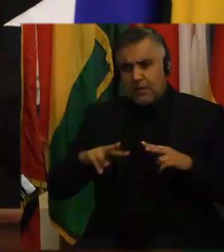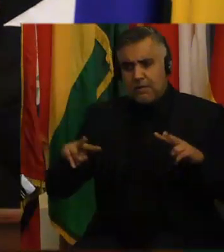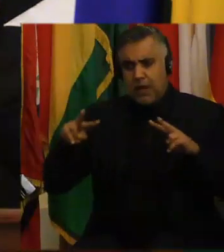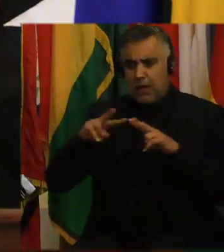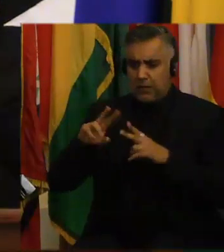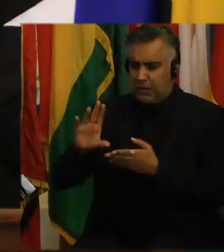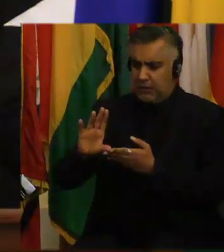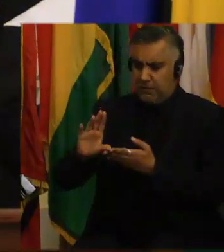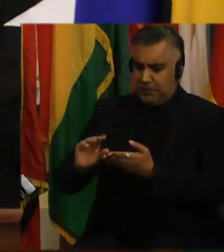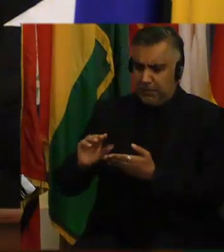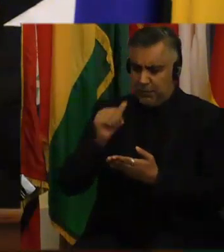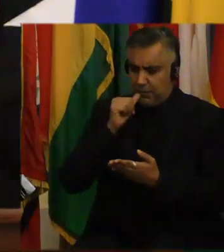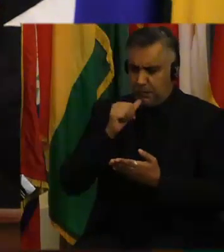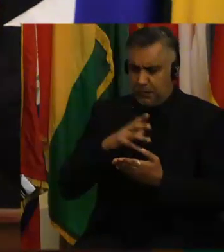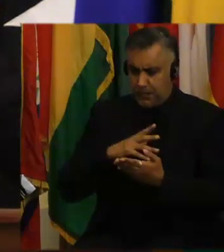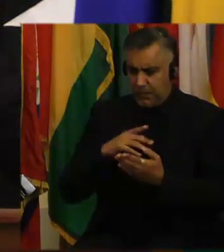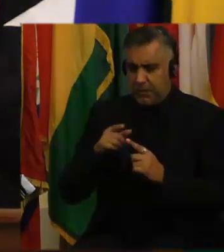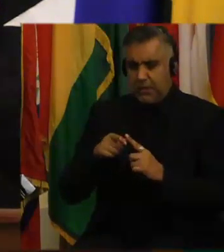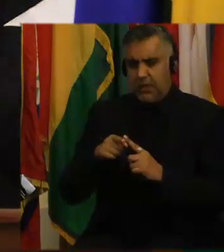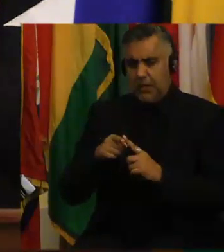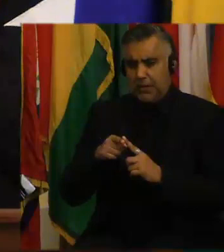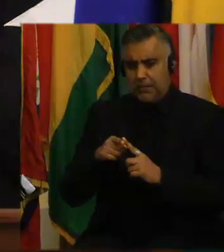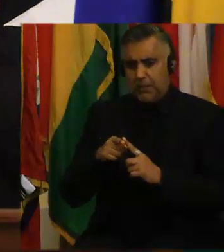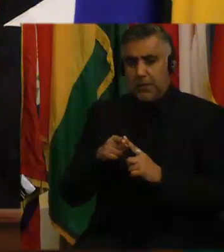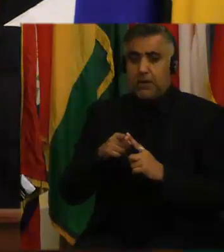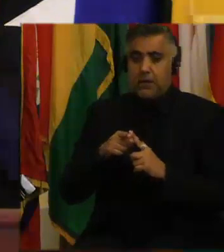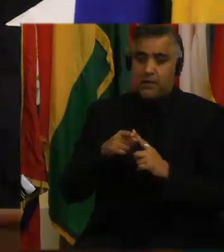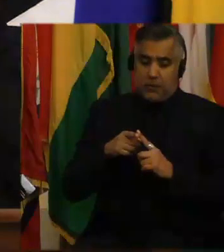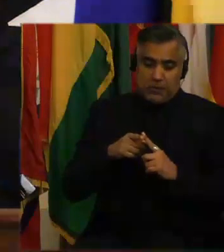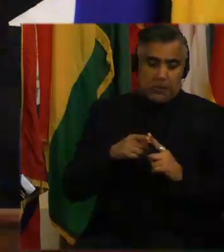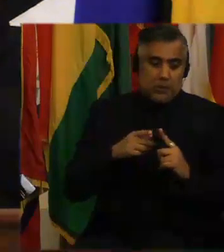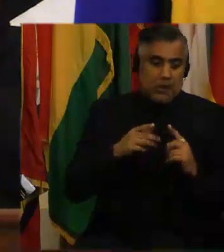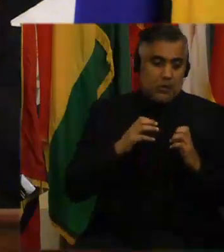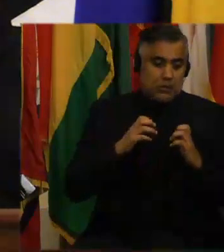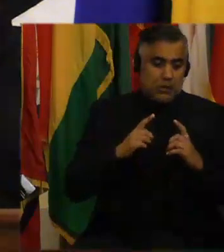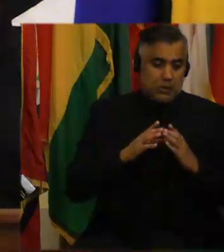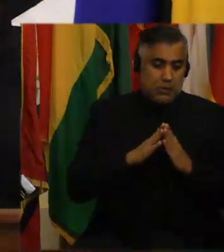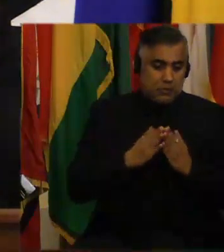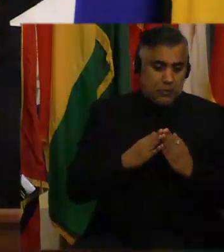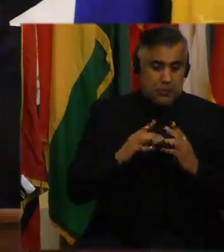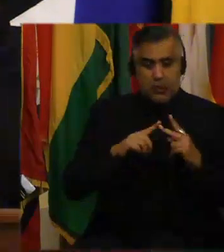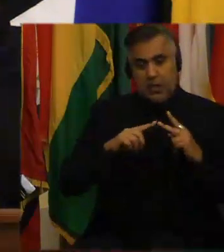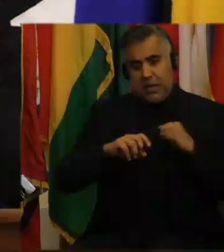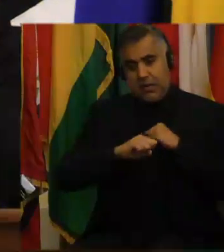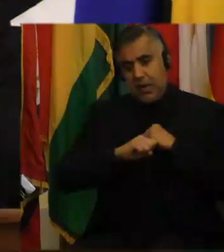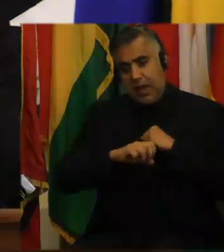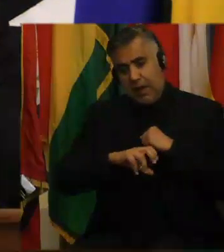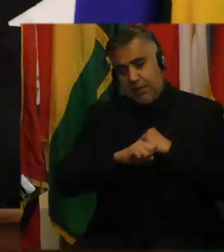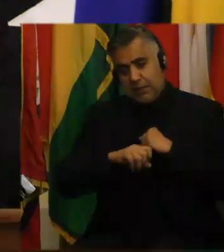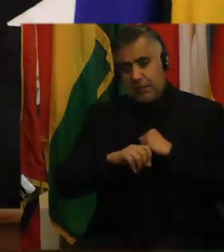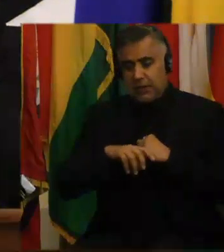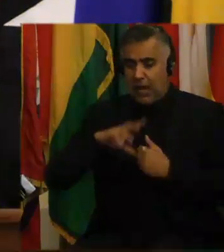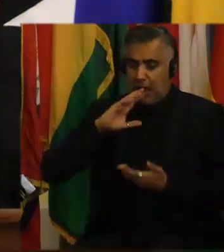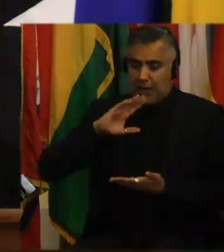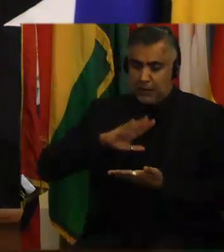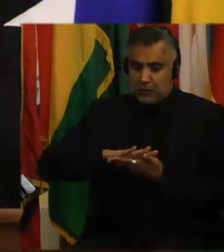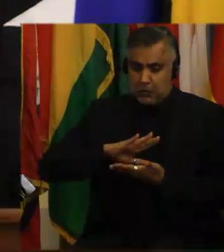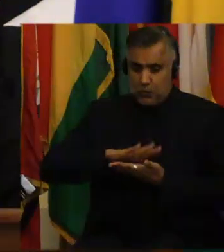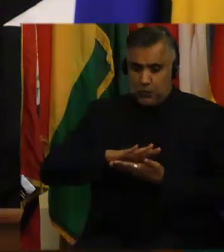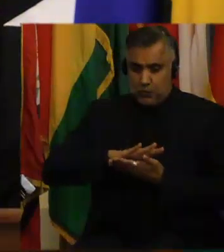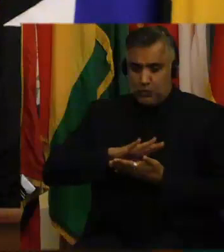de juegos, de libros educativos, de propaganda y publicidad, una falsa superioridad de hombres sobre